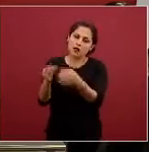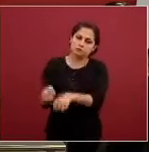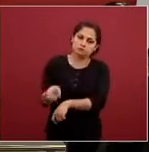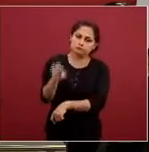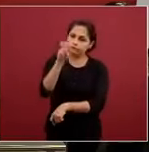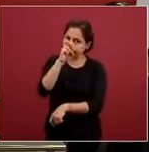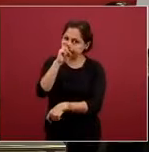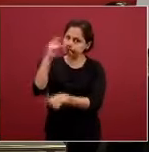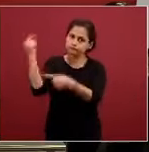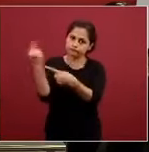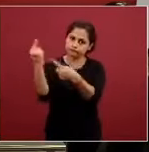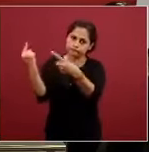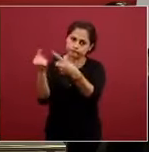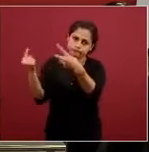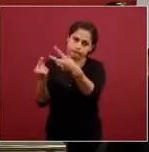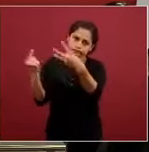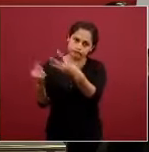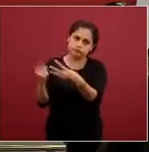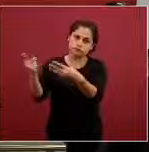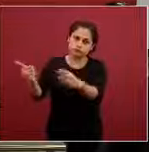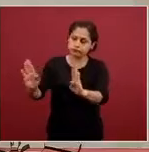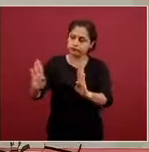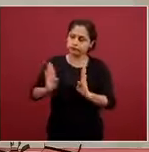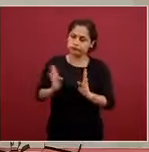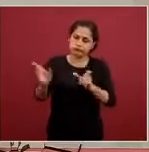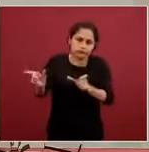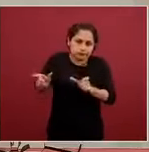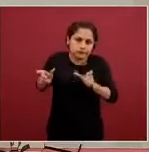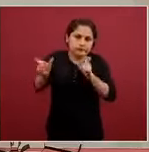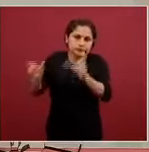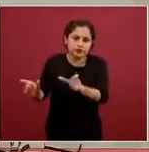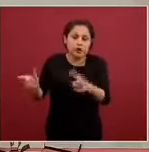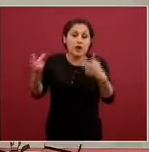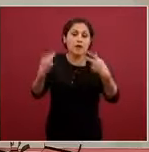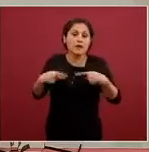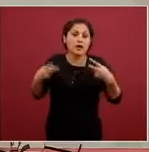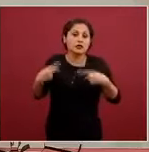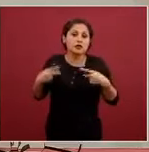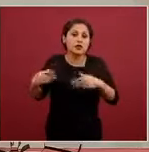algunos países por el uso de la fuerza pública para persuadir a los